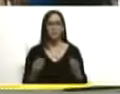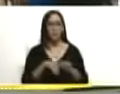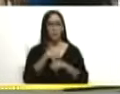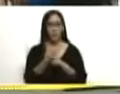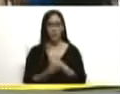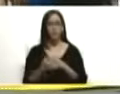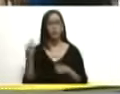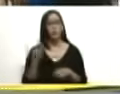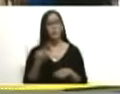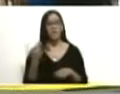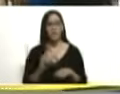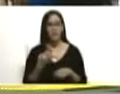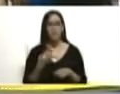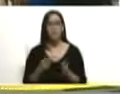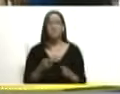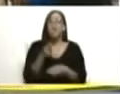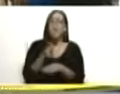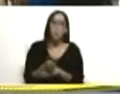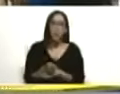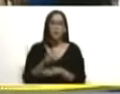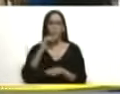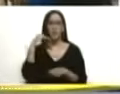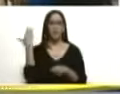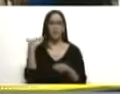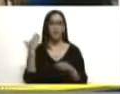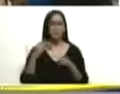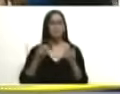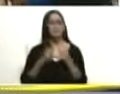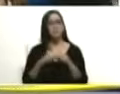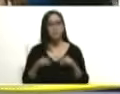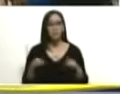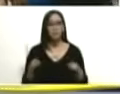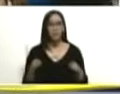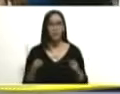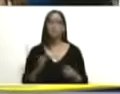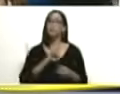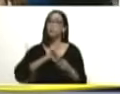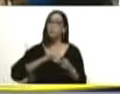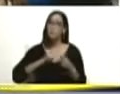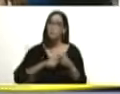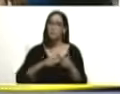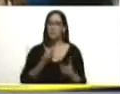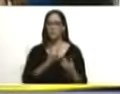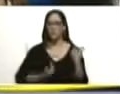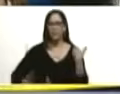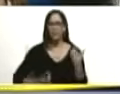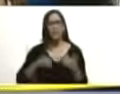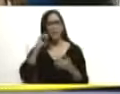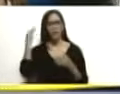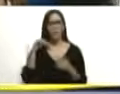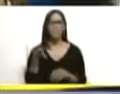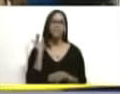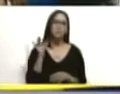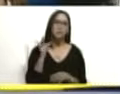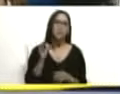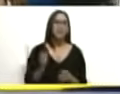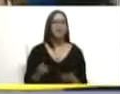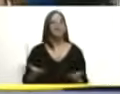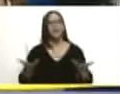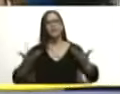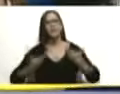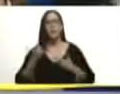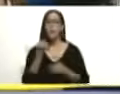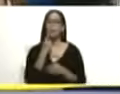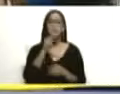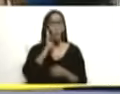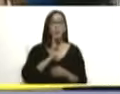original, impuesta por la oligarquía terrateniente entonces, y luego por la burguesía parasitaria, heredera, como